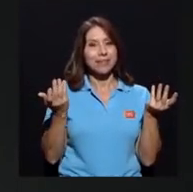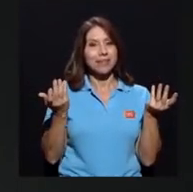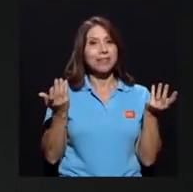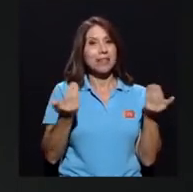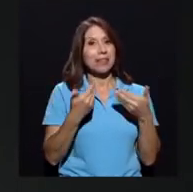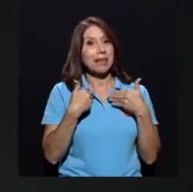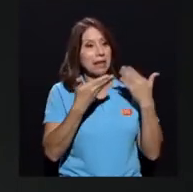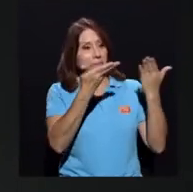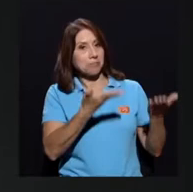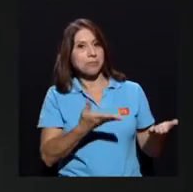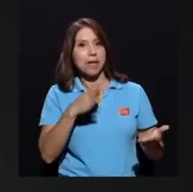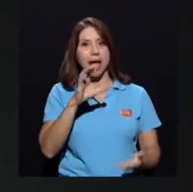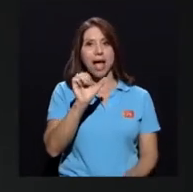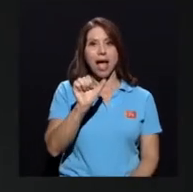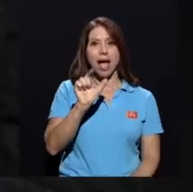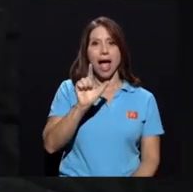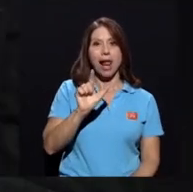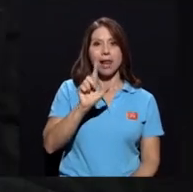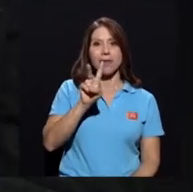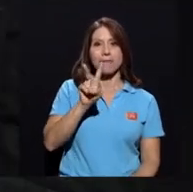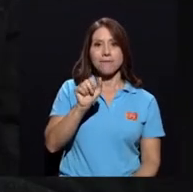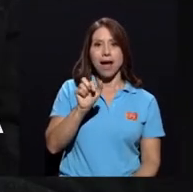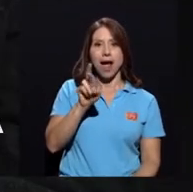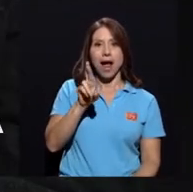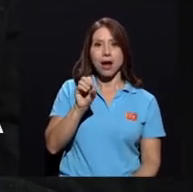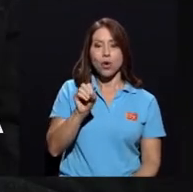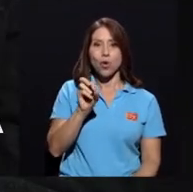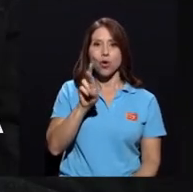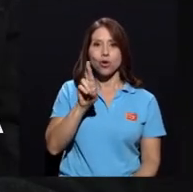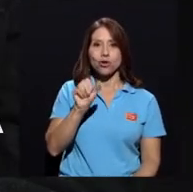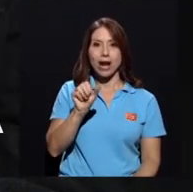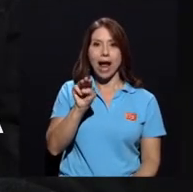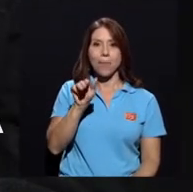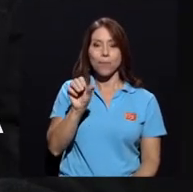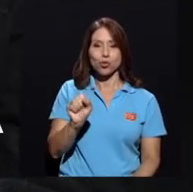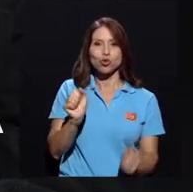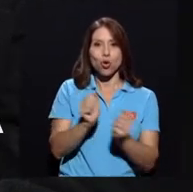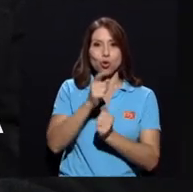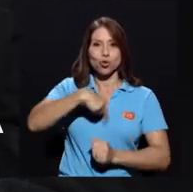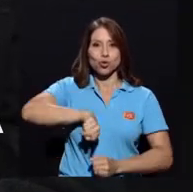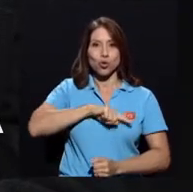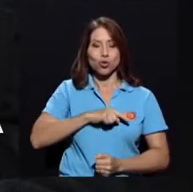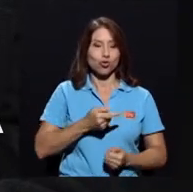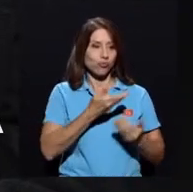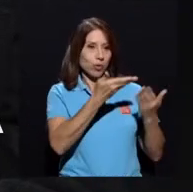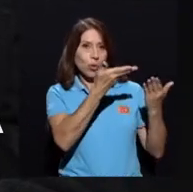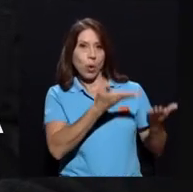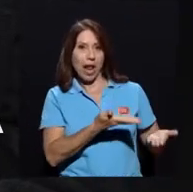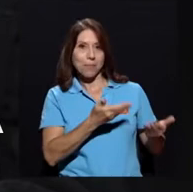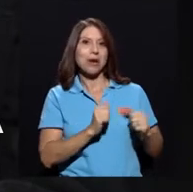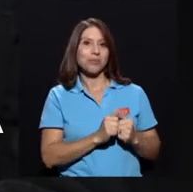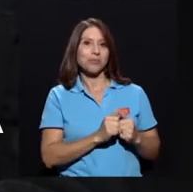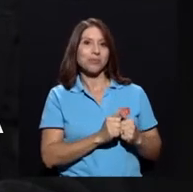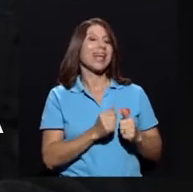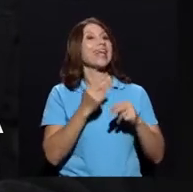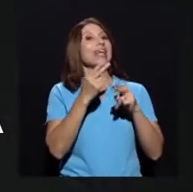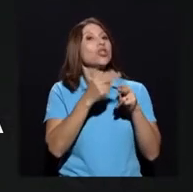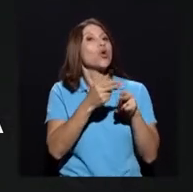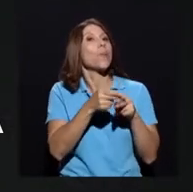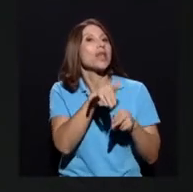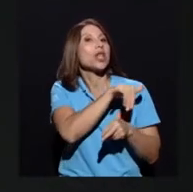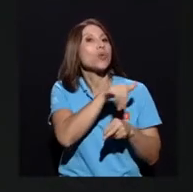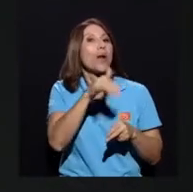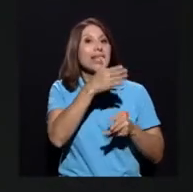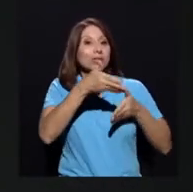de tener a don Álvaro Ramos con nosotros. Don Álvaro, que se llama igual que su hijo, quien